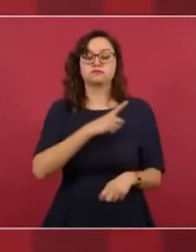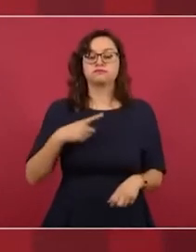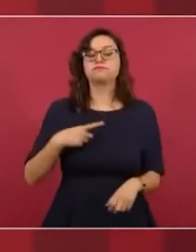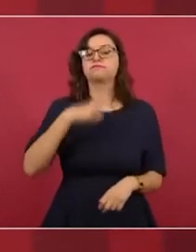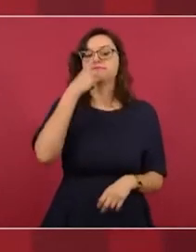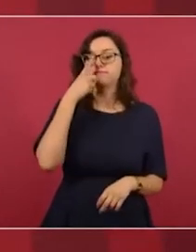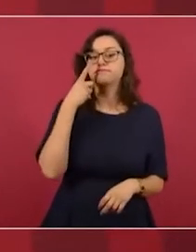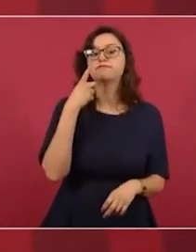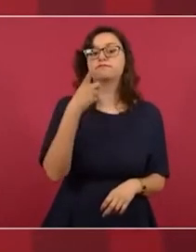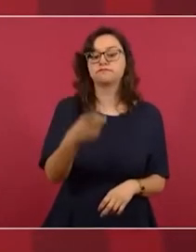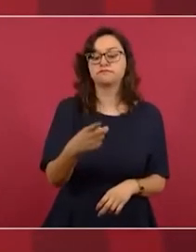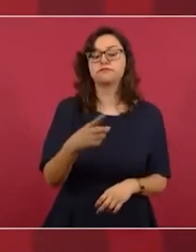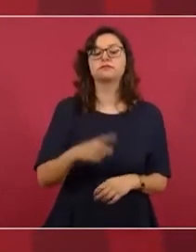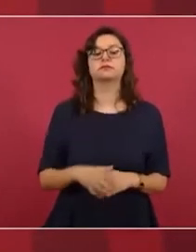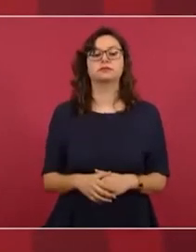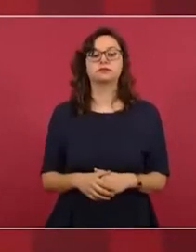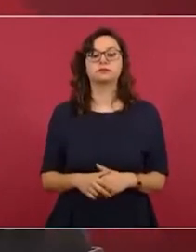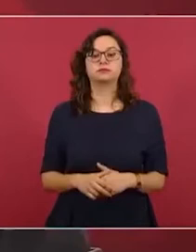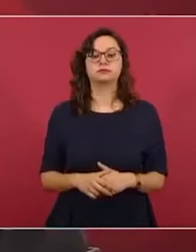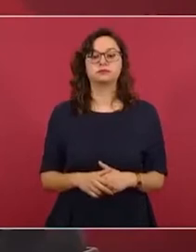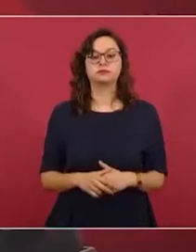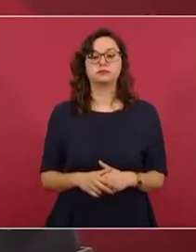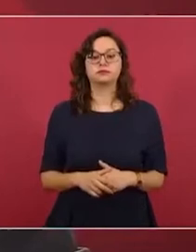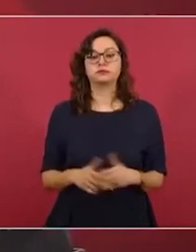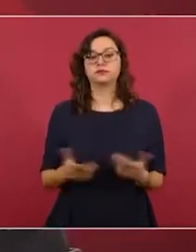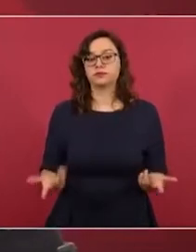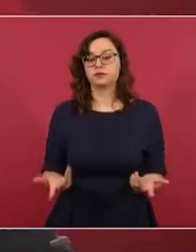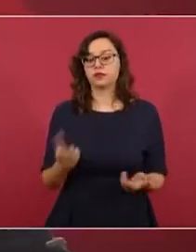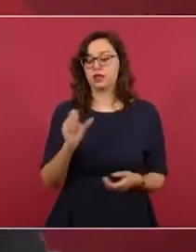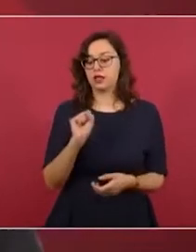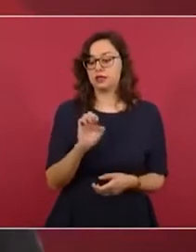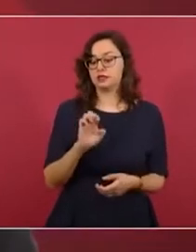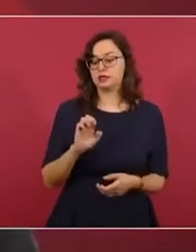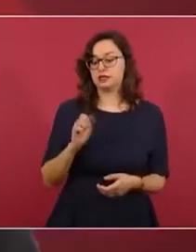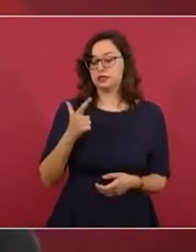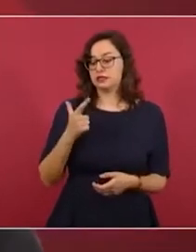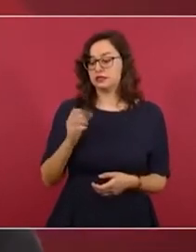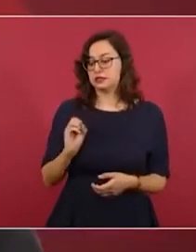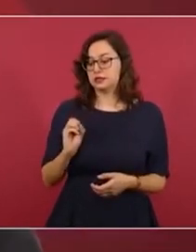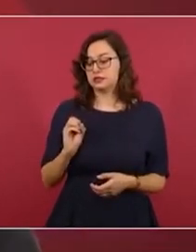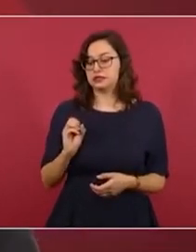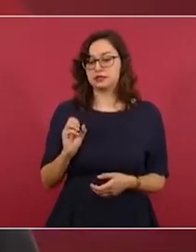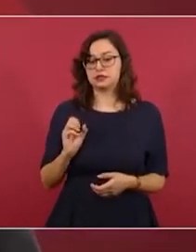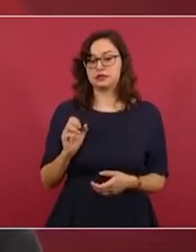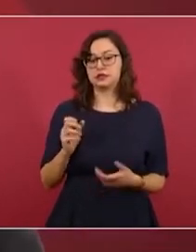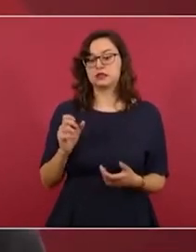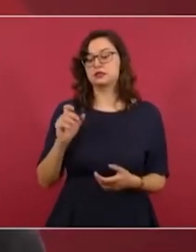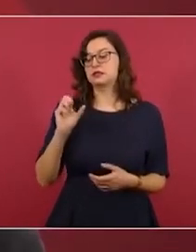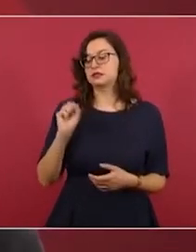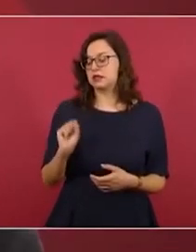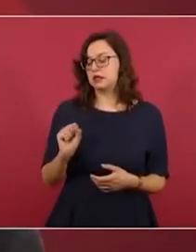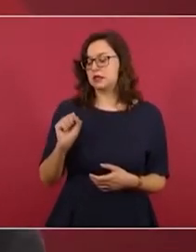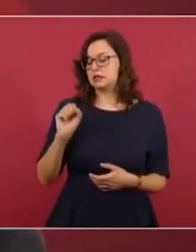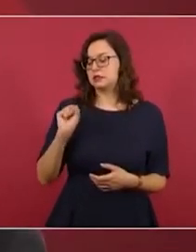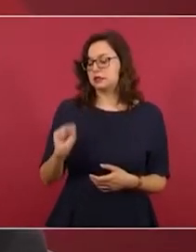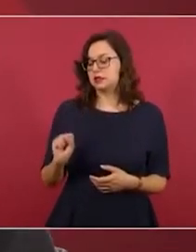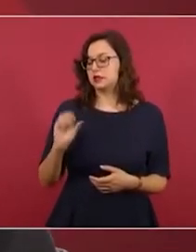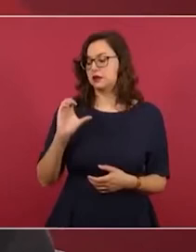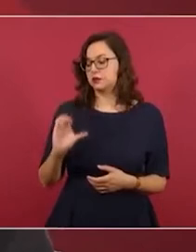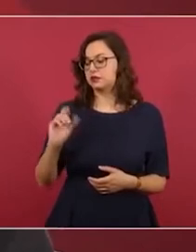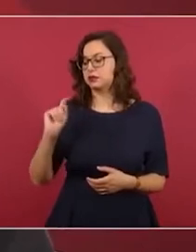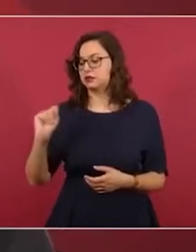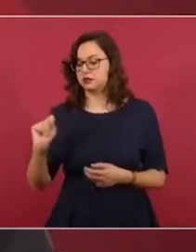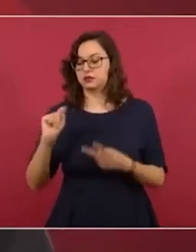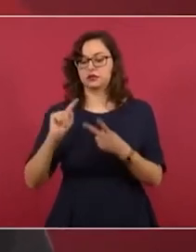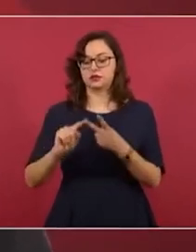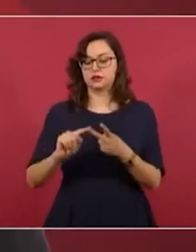acuerdo entre las autoridades de la Secretaría de Infraestructura, Comunicaciones y Transportes, la